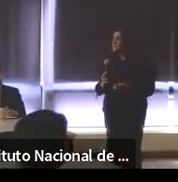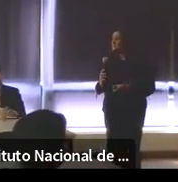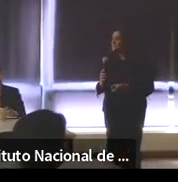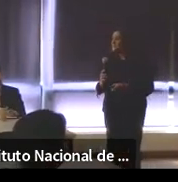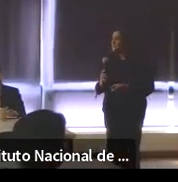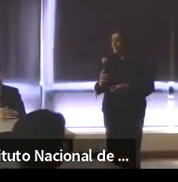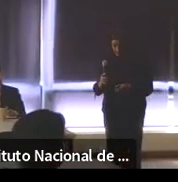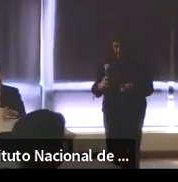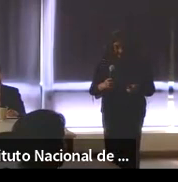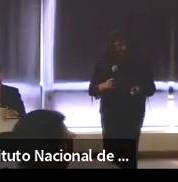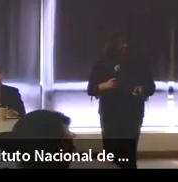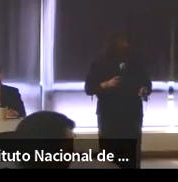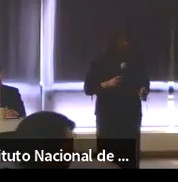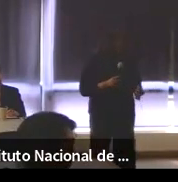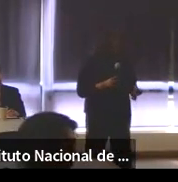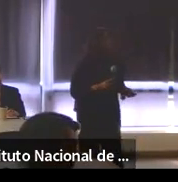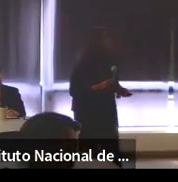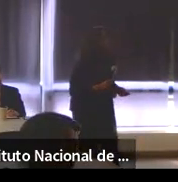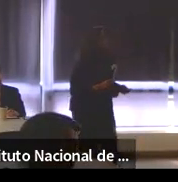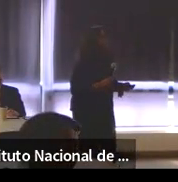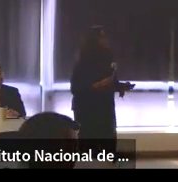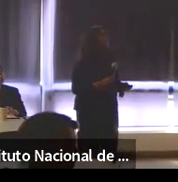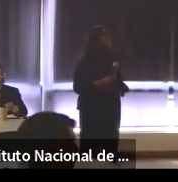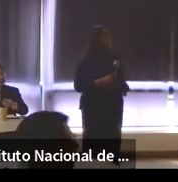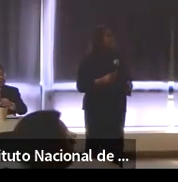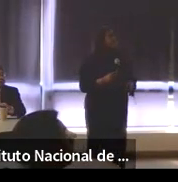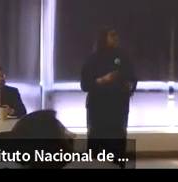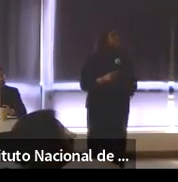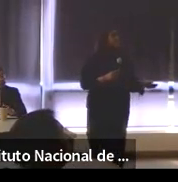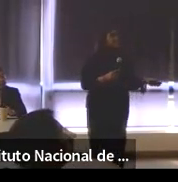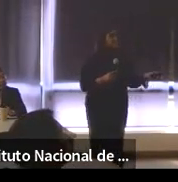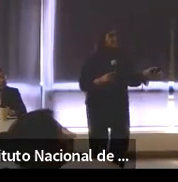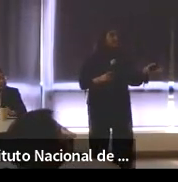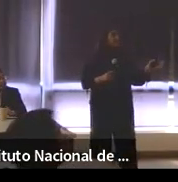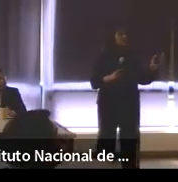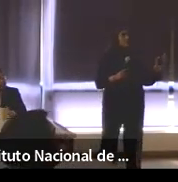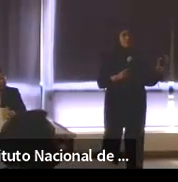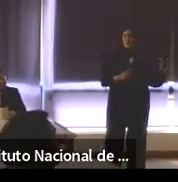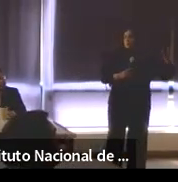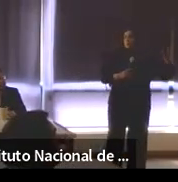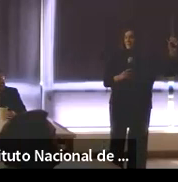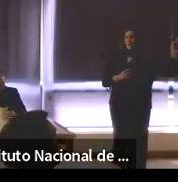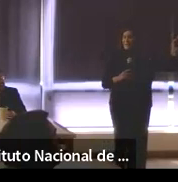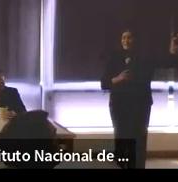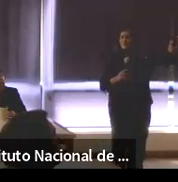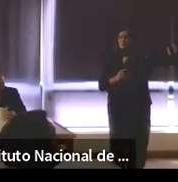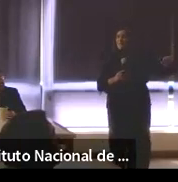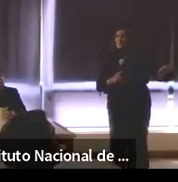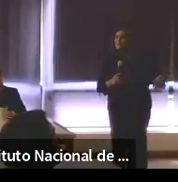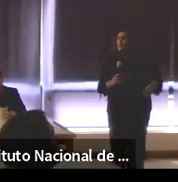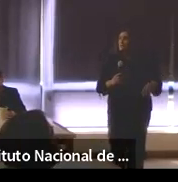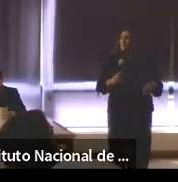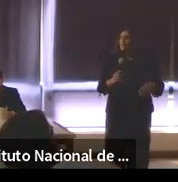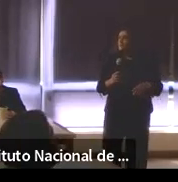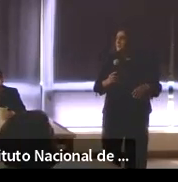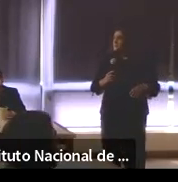llamaste bueno Cuáles son las acciones para manejo de conflicto O sea hay no